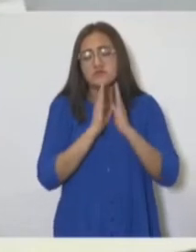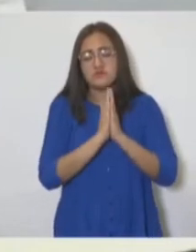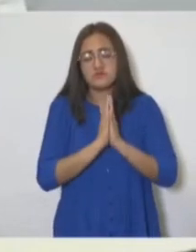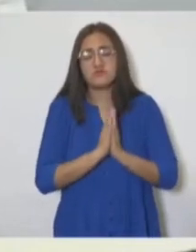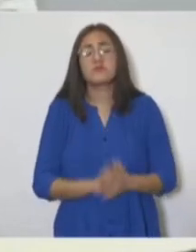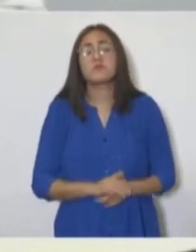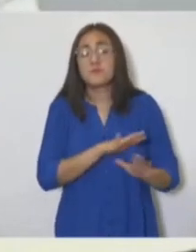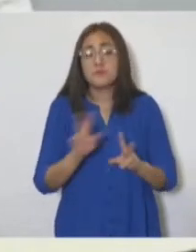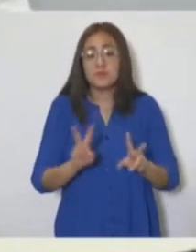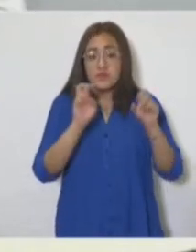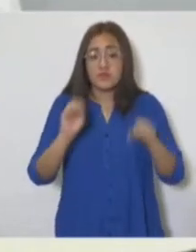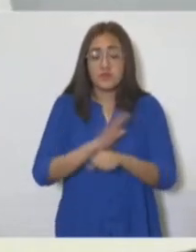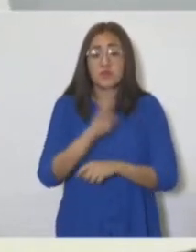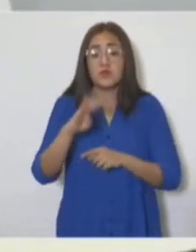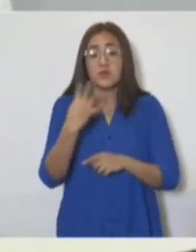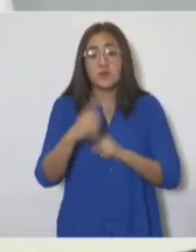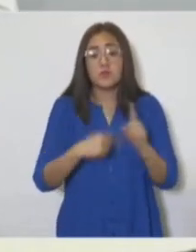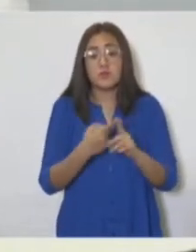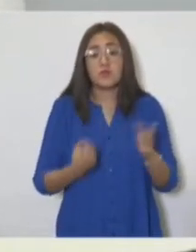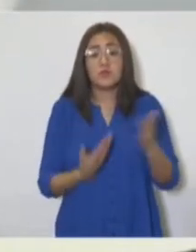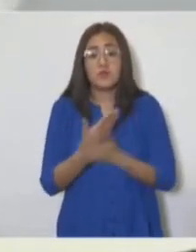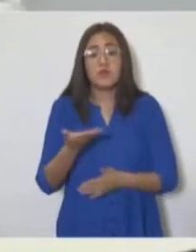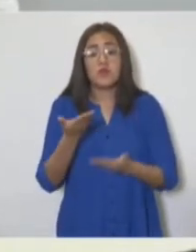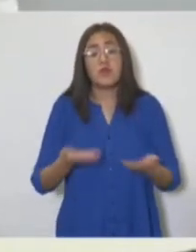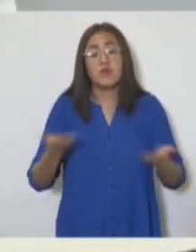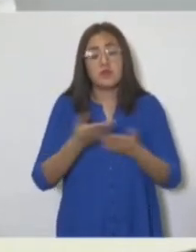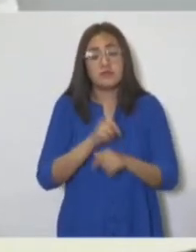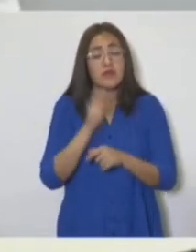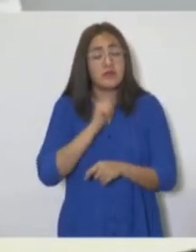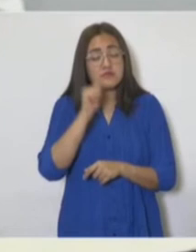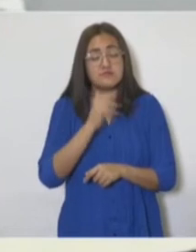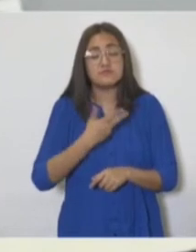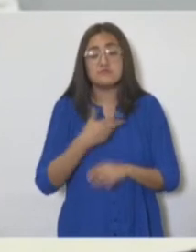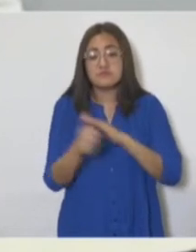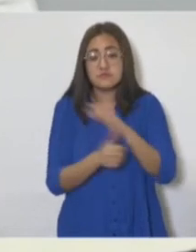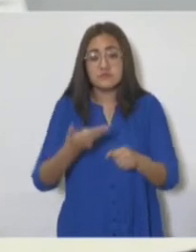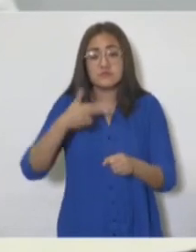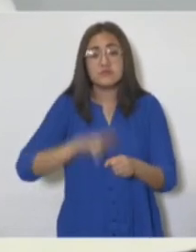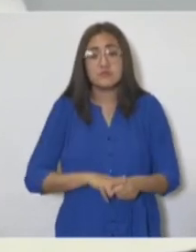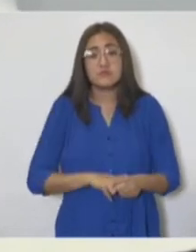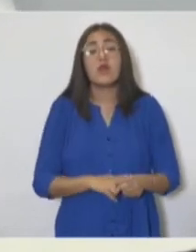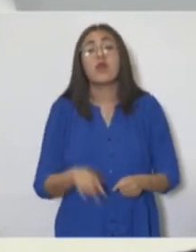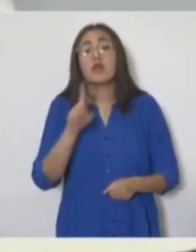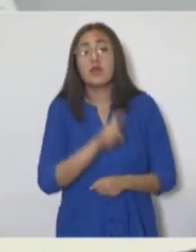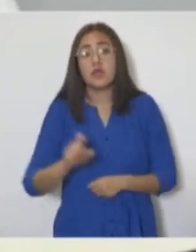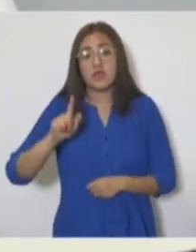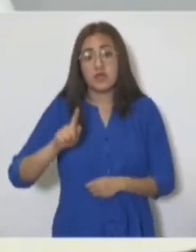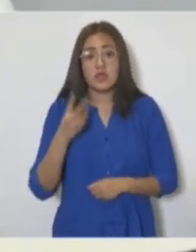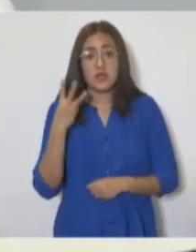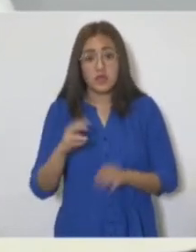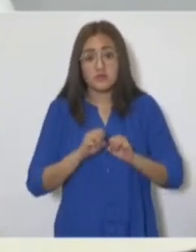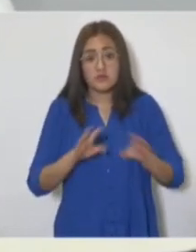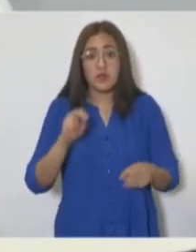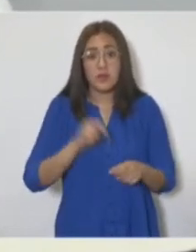En tema COVID, 14 casos nuevos en comparación al día de ayer. Tenemos casos activos ambulatorios y hospitalizados,